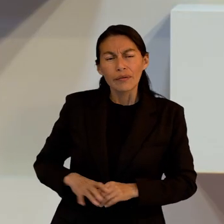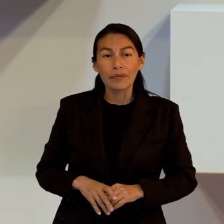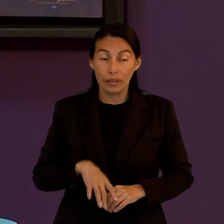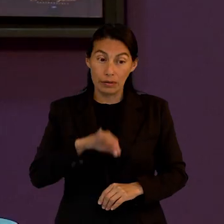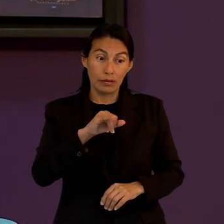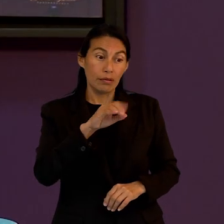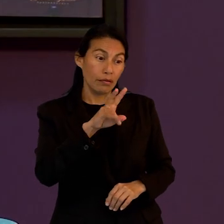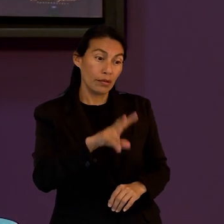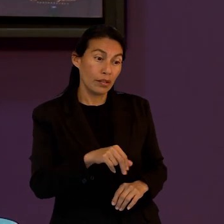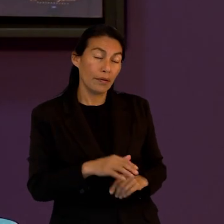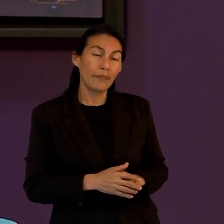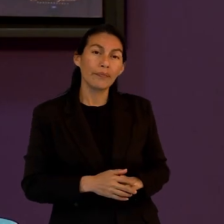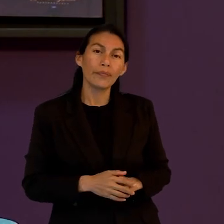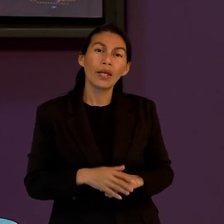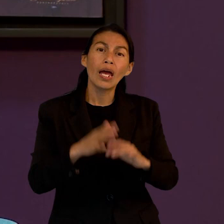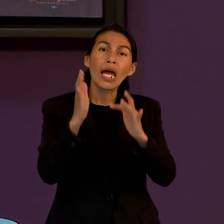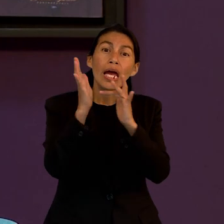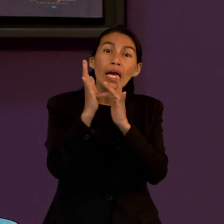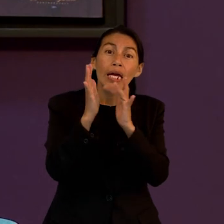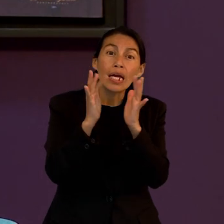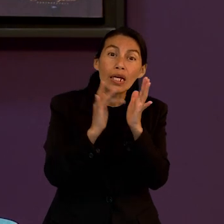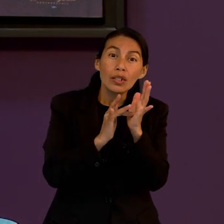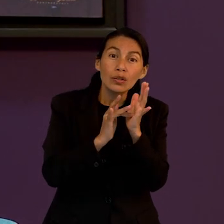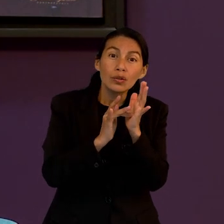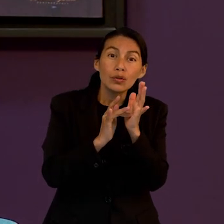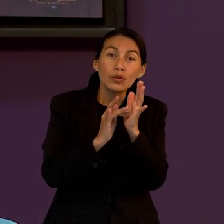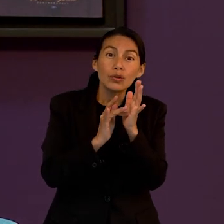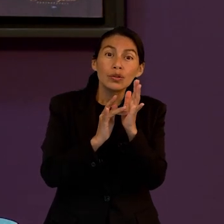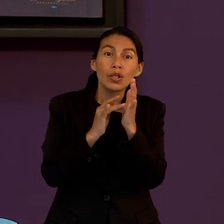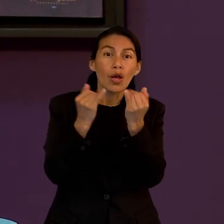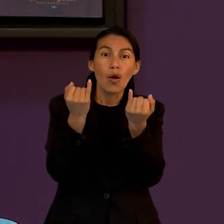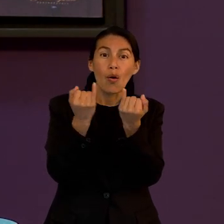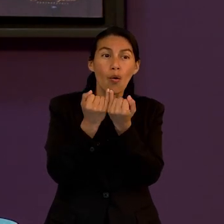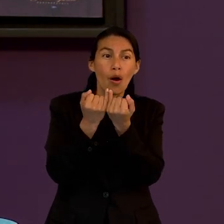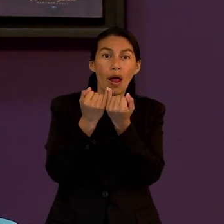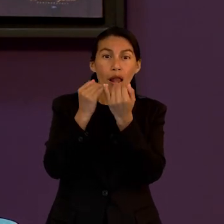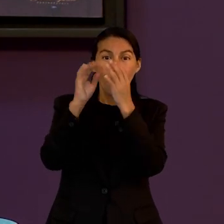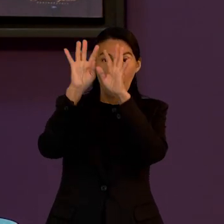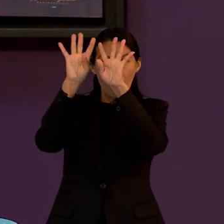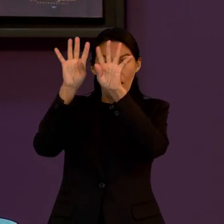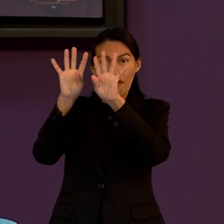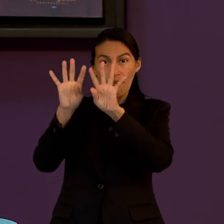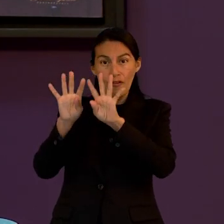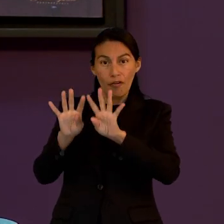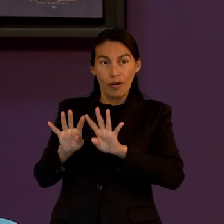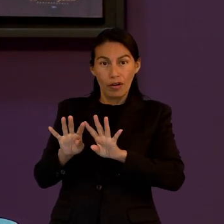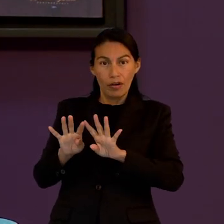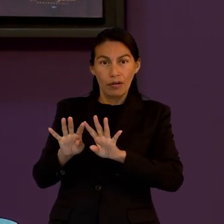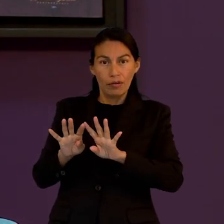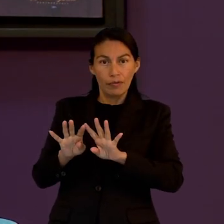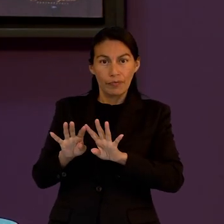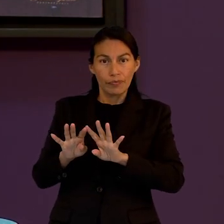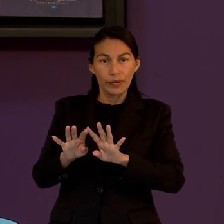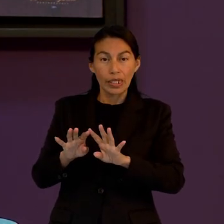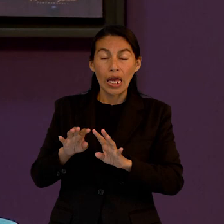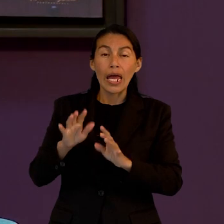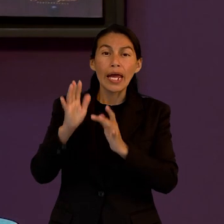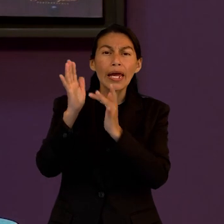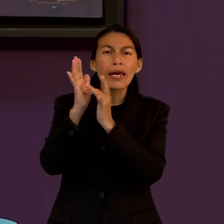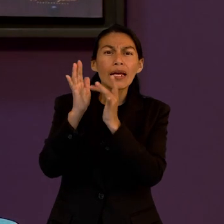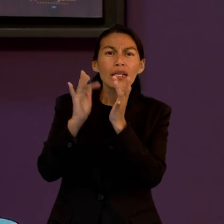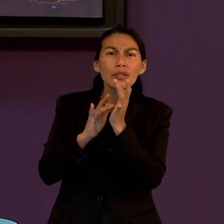más por lo que comentó el pastor de que jesús también ha sido nuestro velo y es que mediante la encarnación de